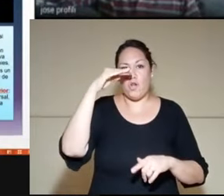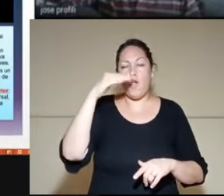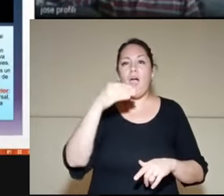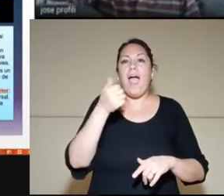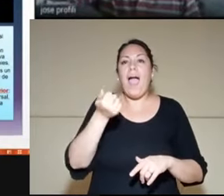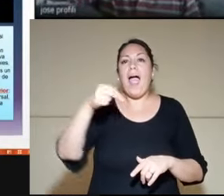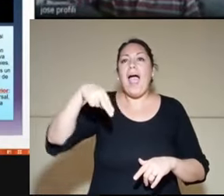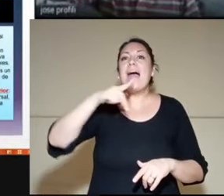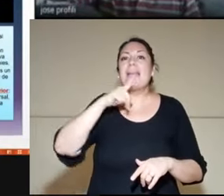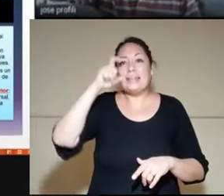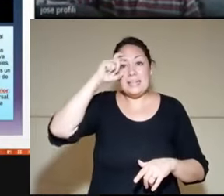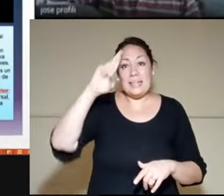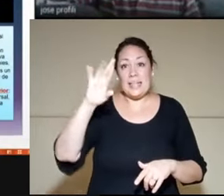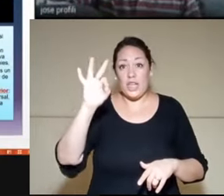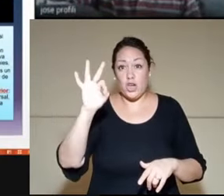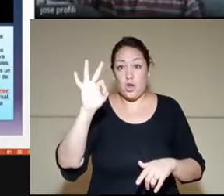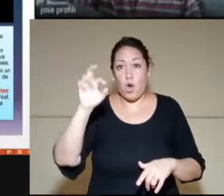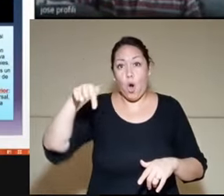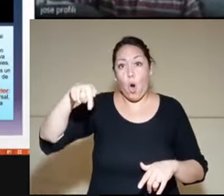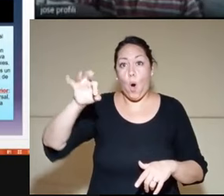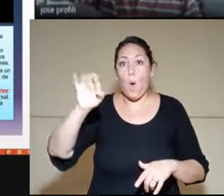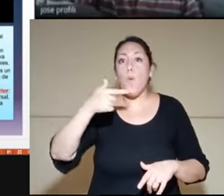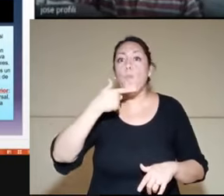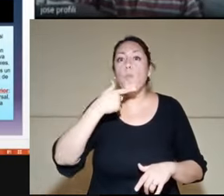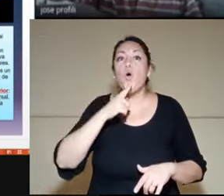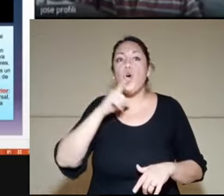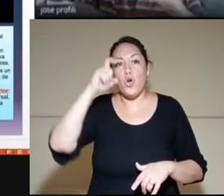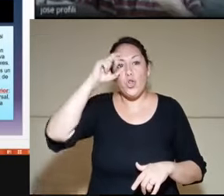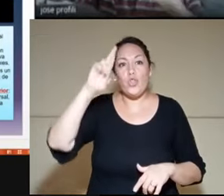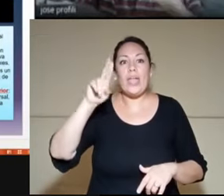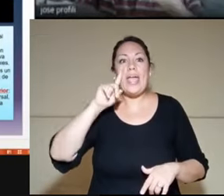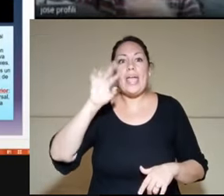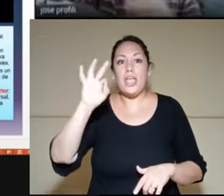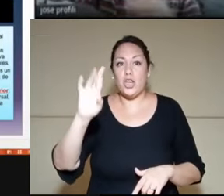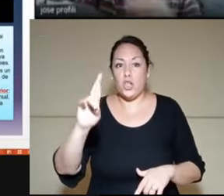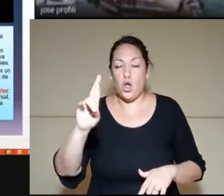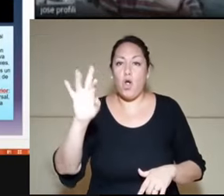anteroposterior o transversal, que me corta así.